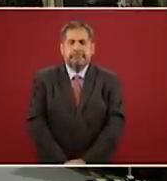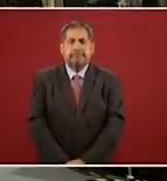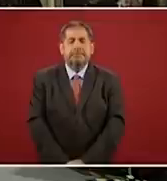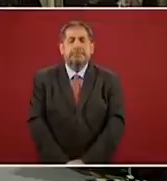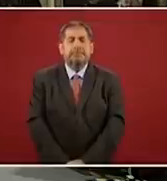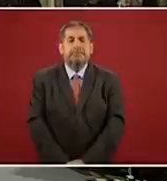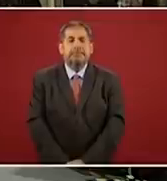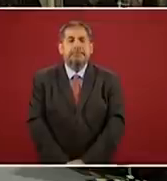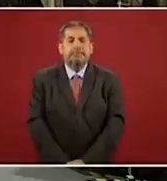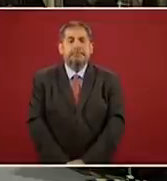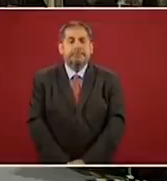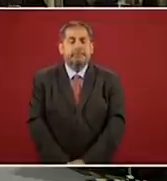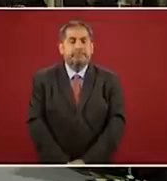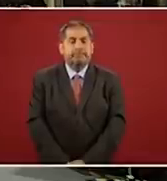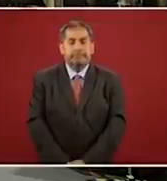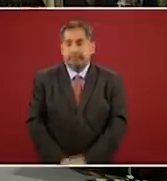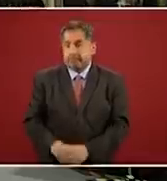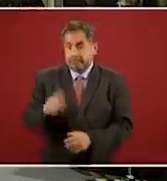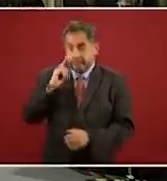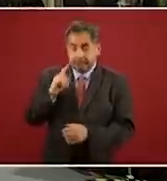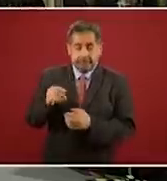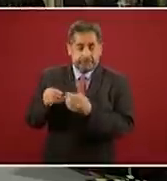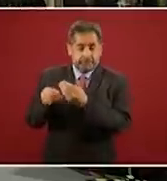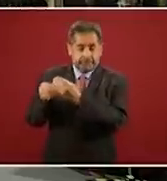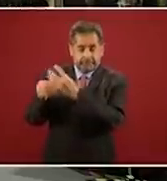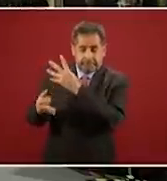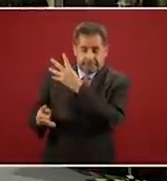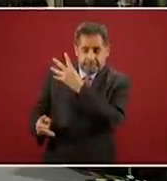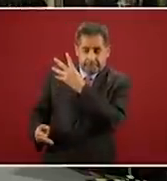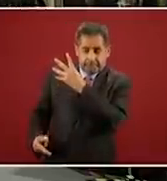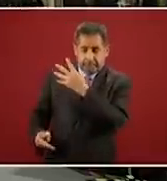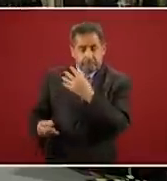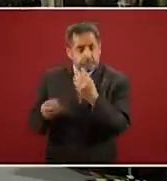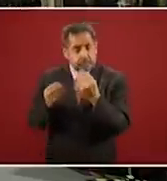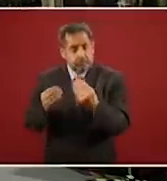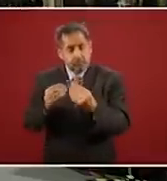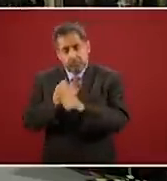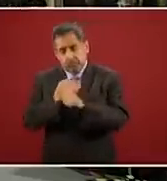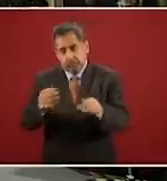Pues es amplia la información de hoy.